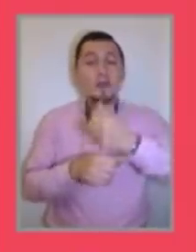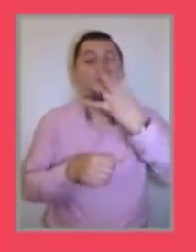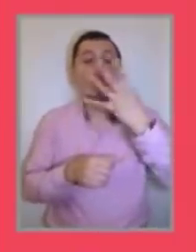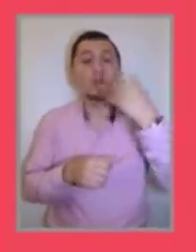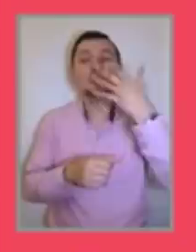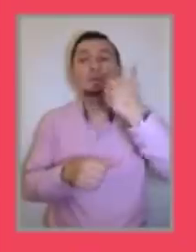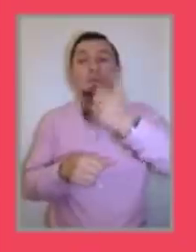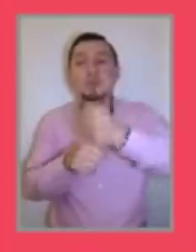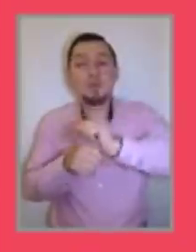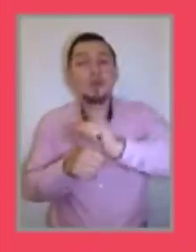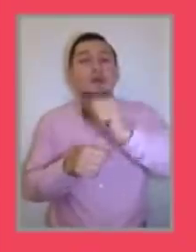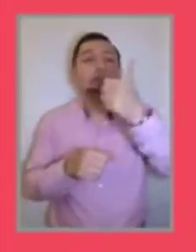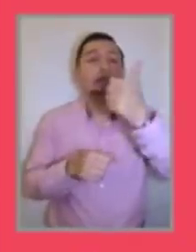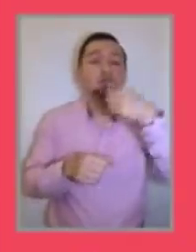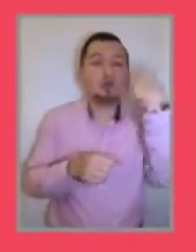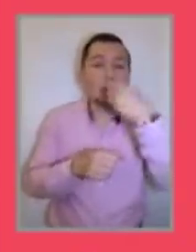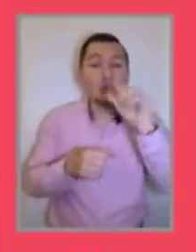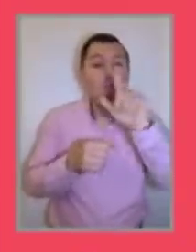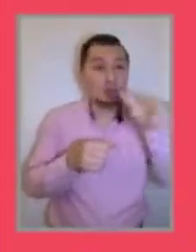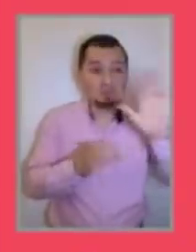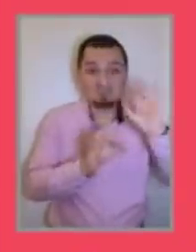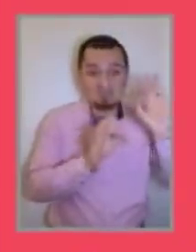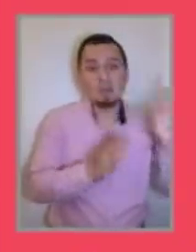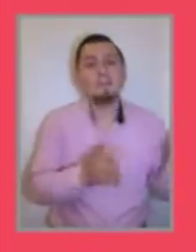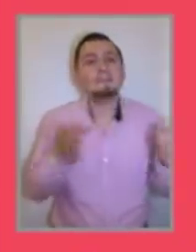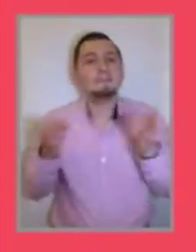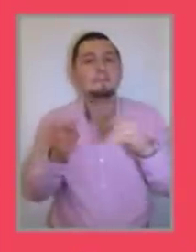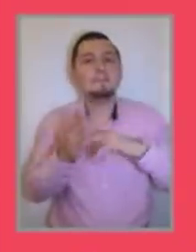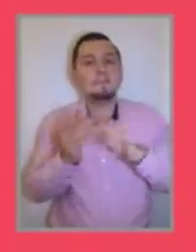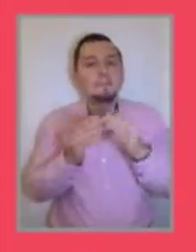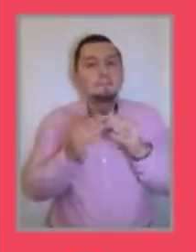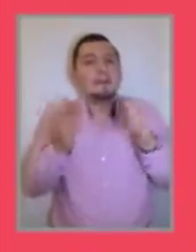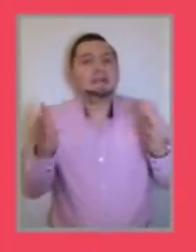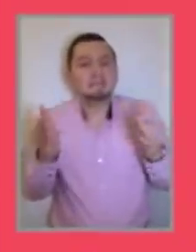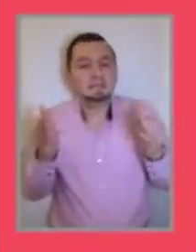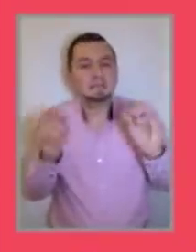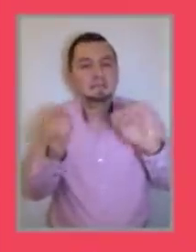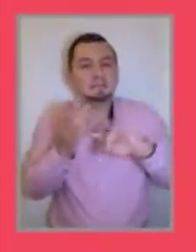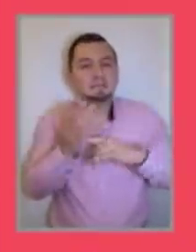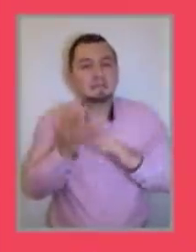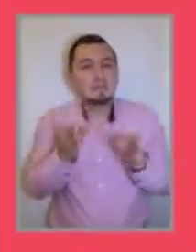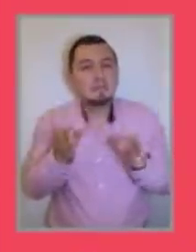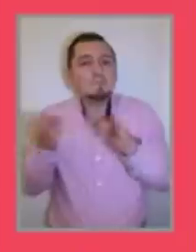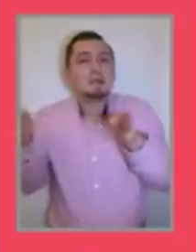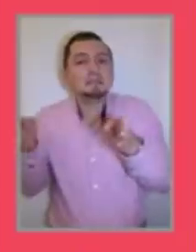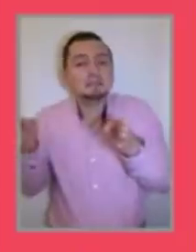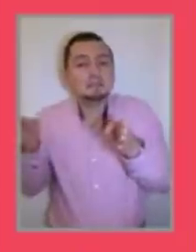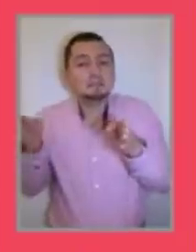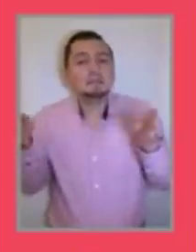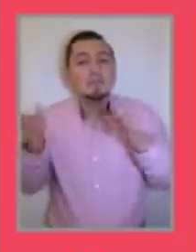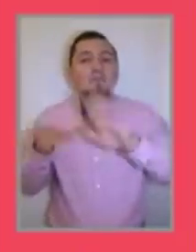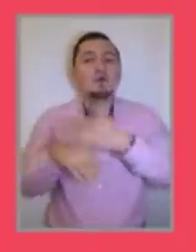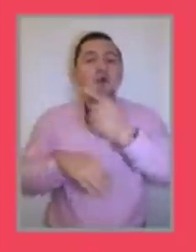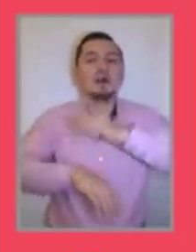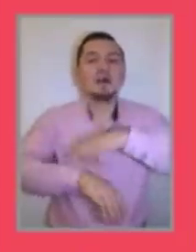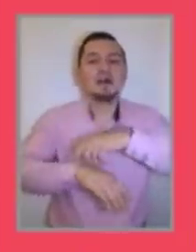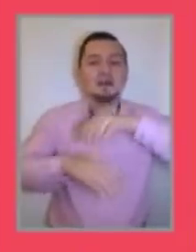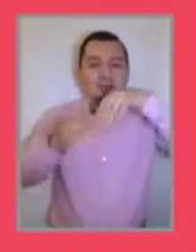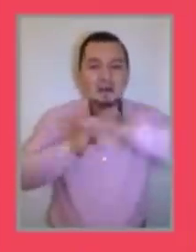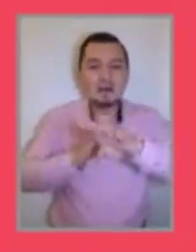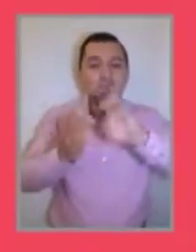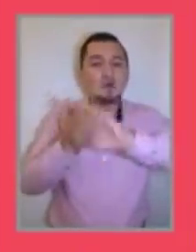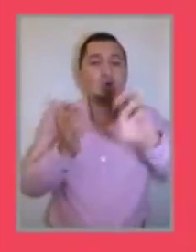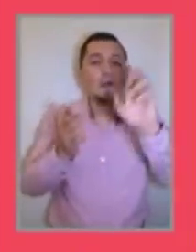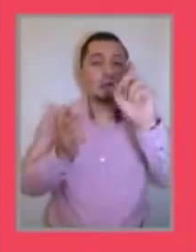horas. Aquí también hay consideraciones especiales. Estamos hablando de espacios de 10 minutos para la higiene, para la desinfección de